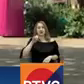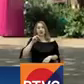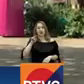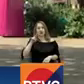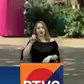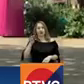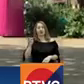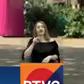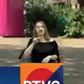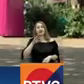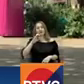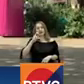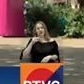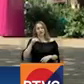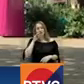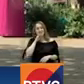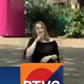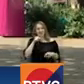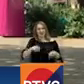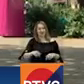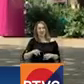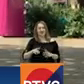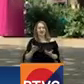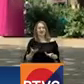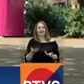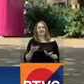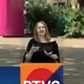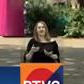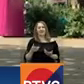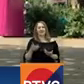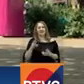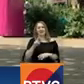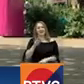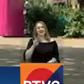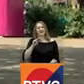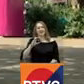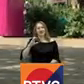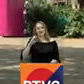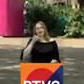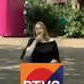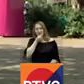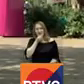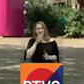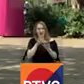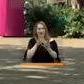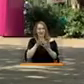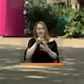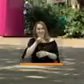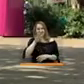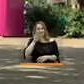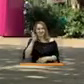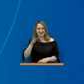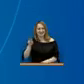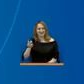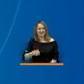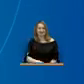desde villavicencio en el departamento del meta miguel miranda debia rtve es/noticias conectados 24/7